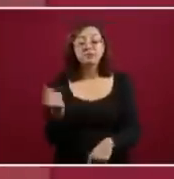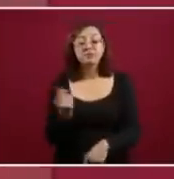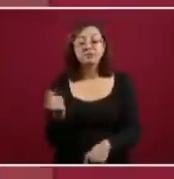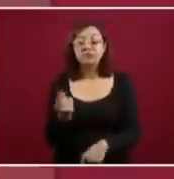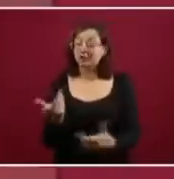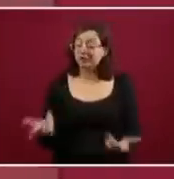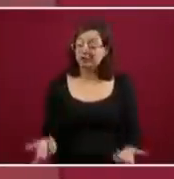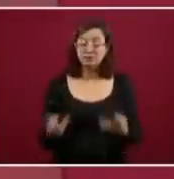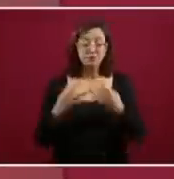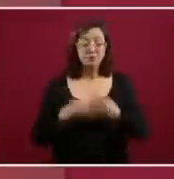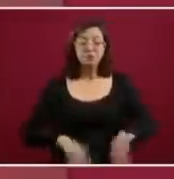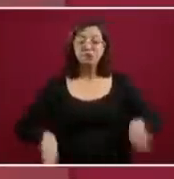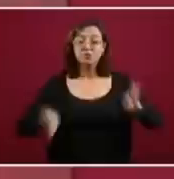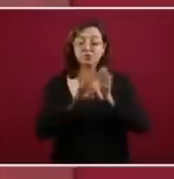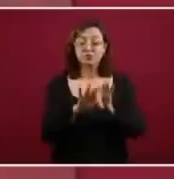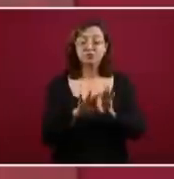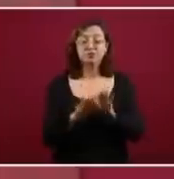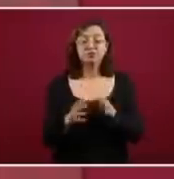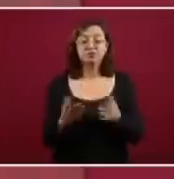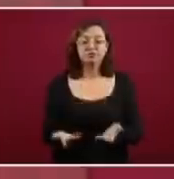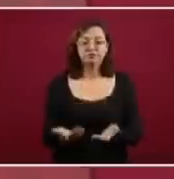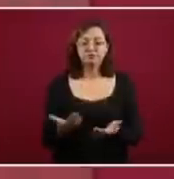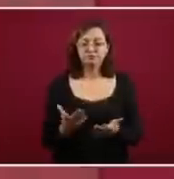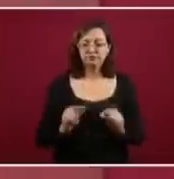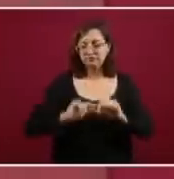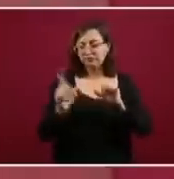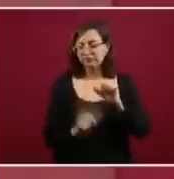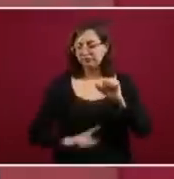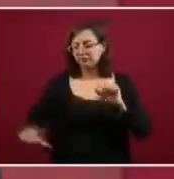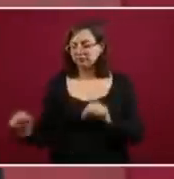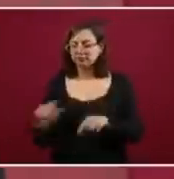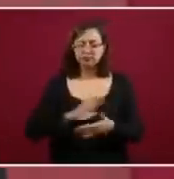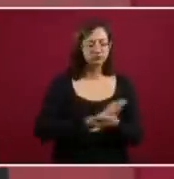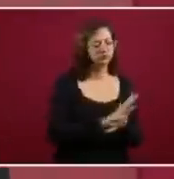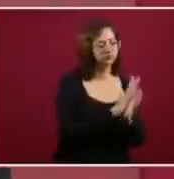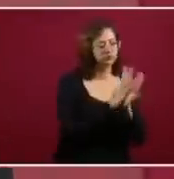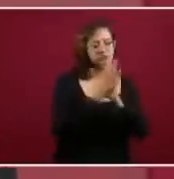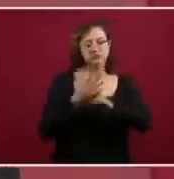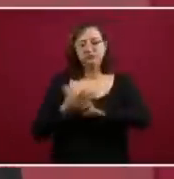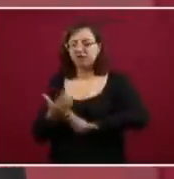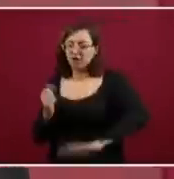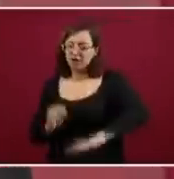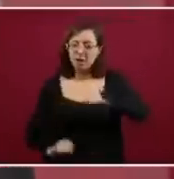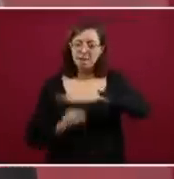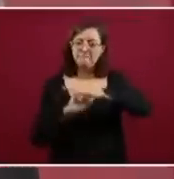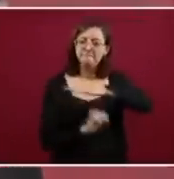terminas de poner las bases para la transformación